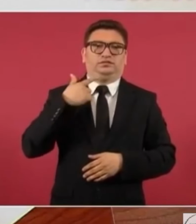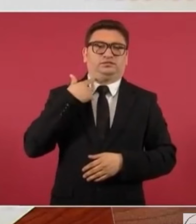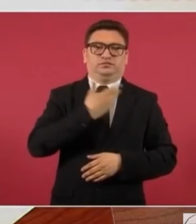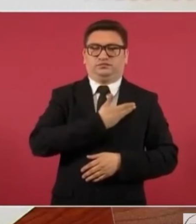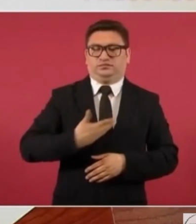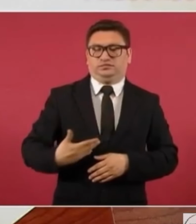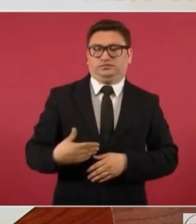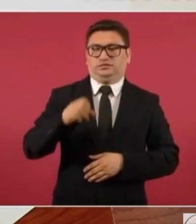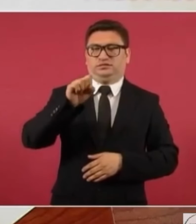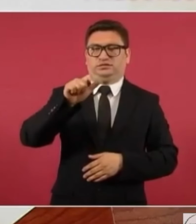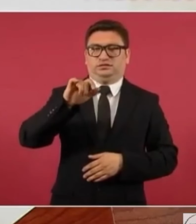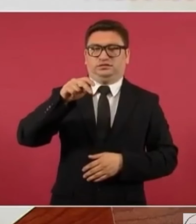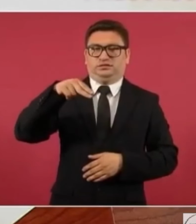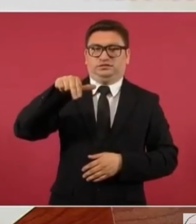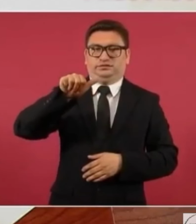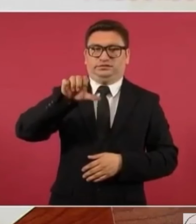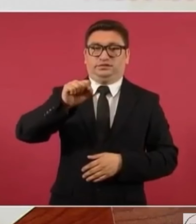hicieron la faramalla